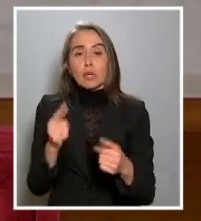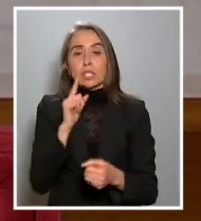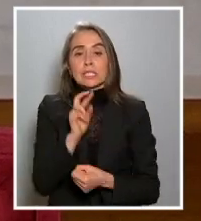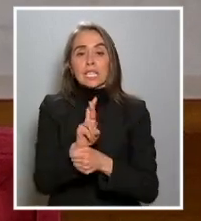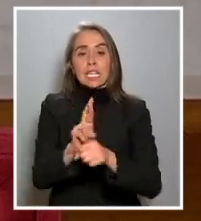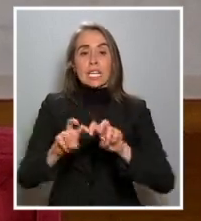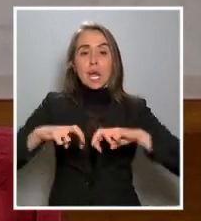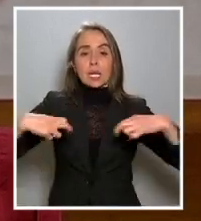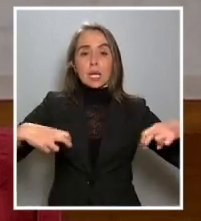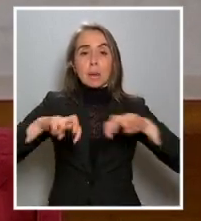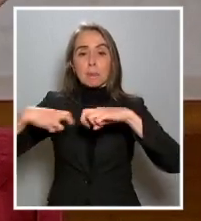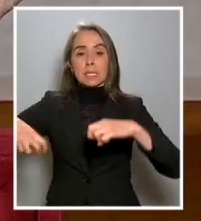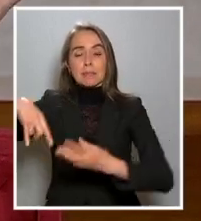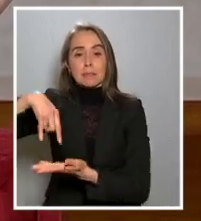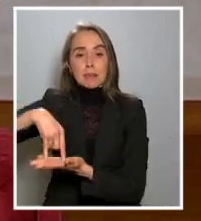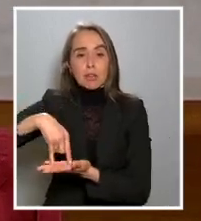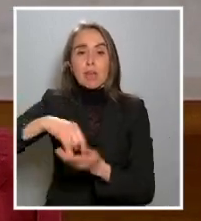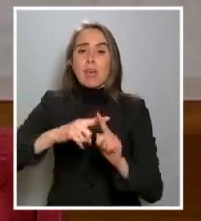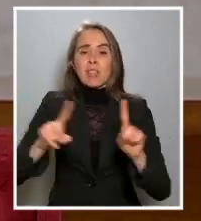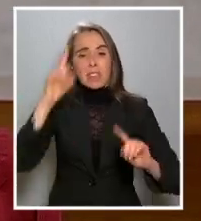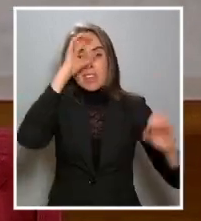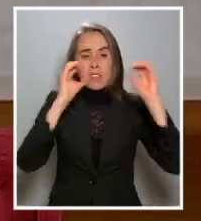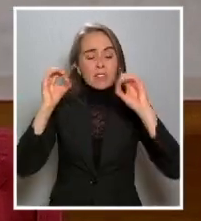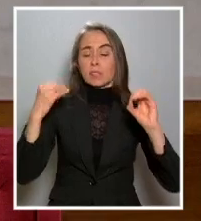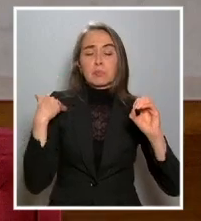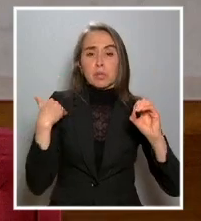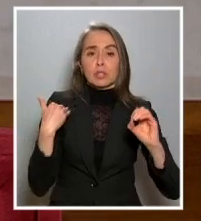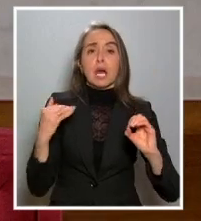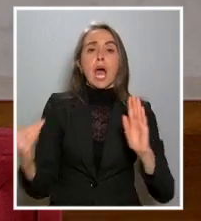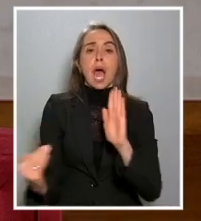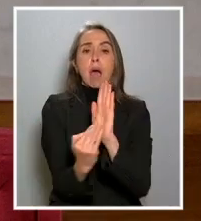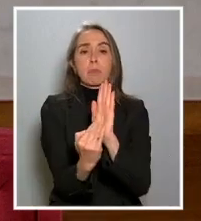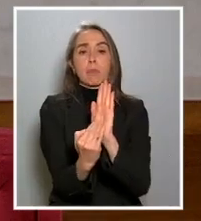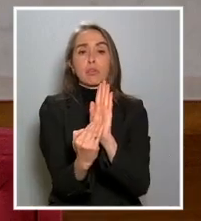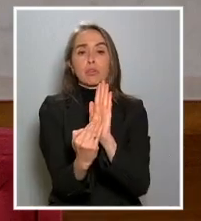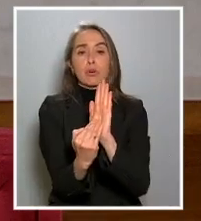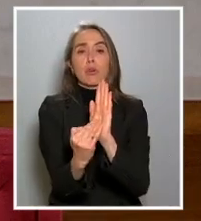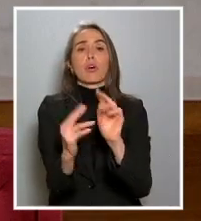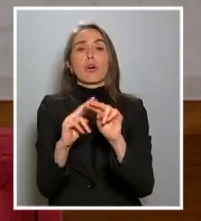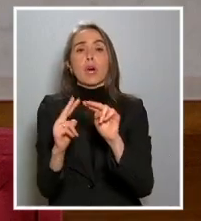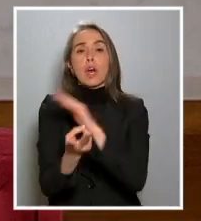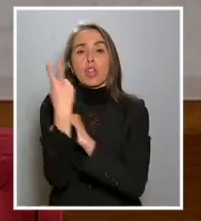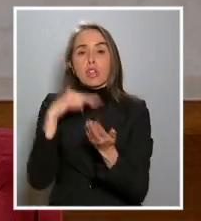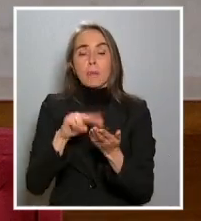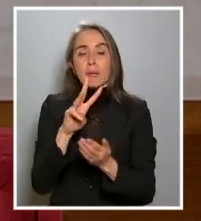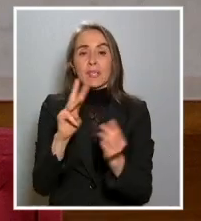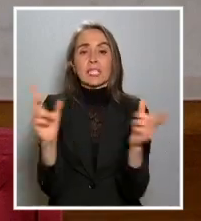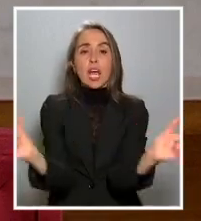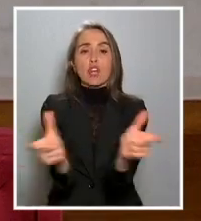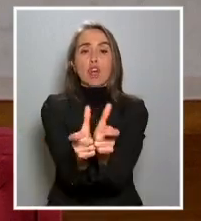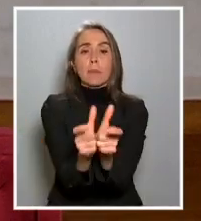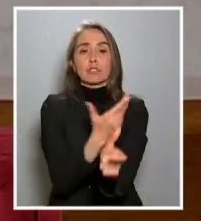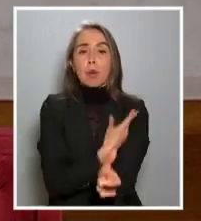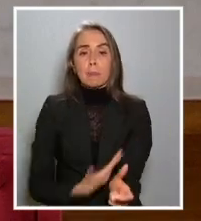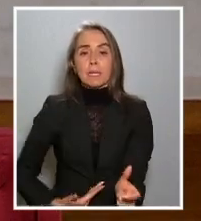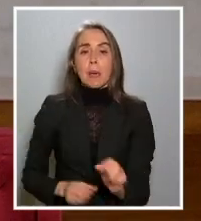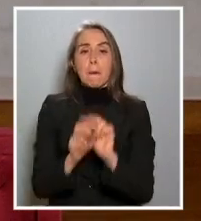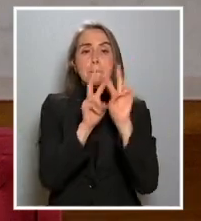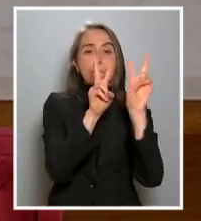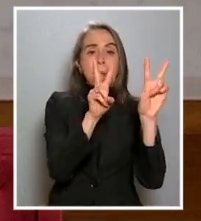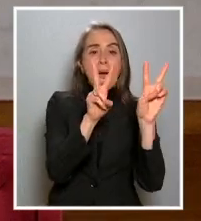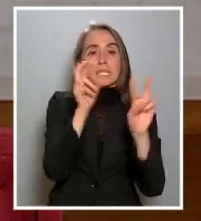en este Congreso, con todas las diferencias que tenemos, el haber apoyado la conformación en 2023 de la Comisión Presidencial para la Paz